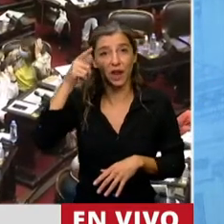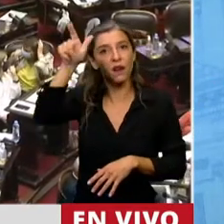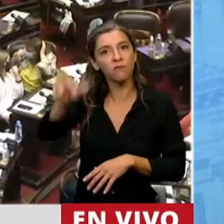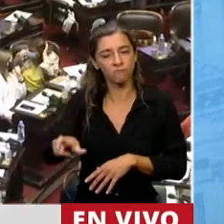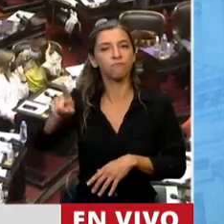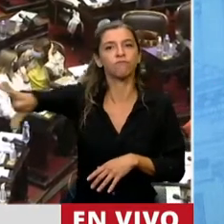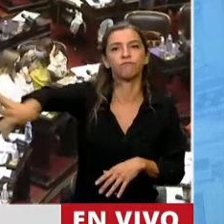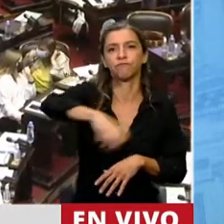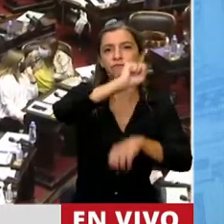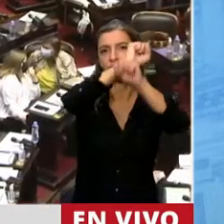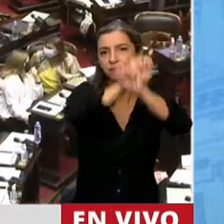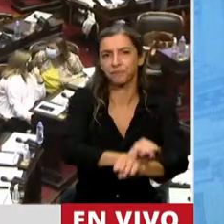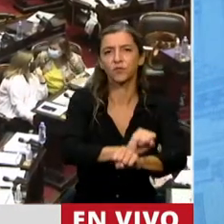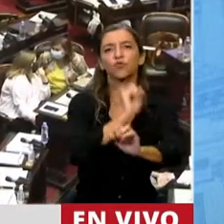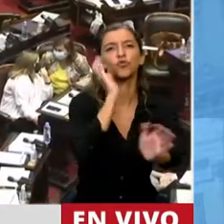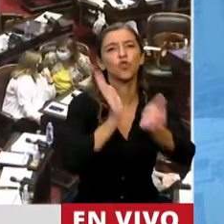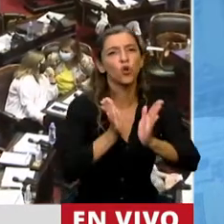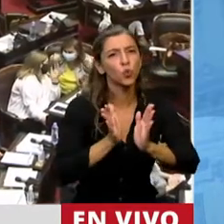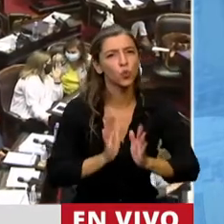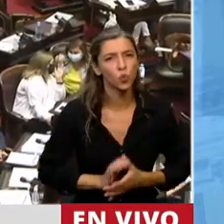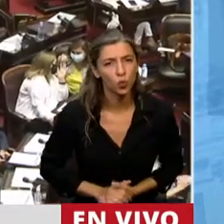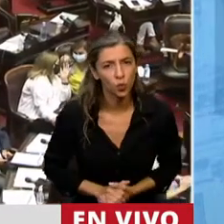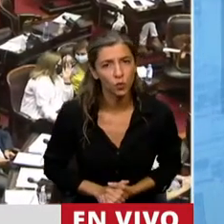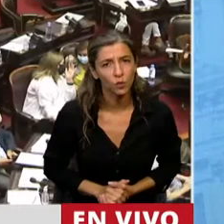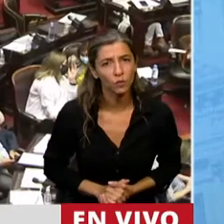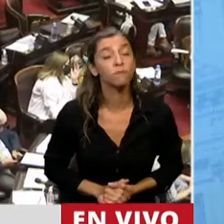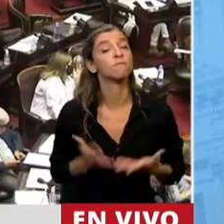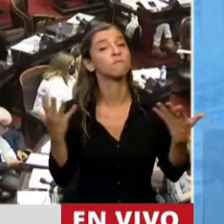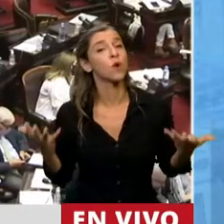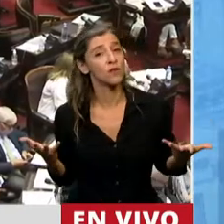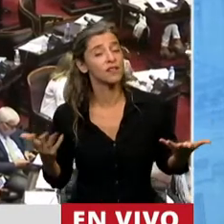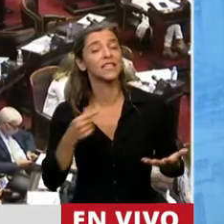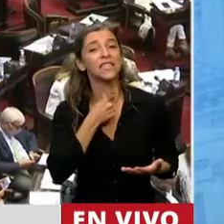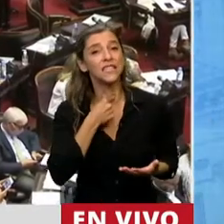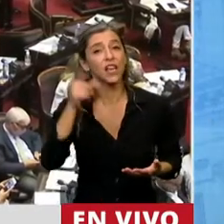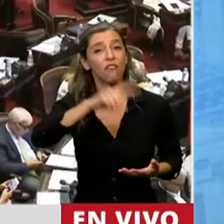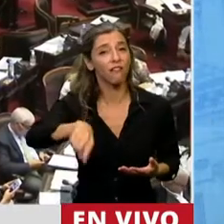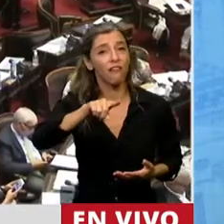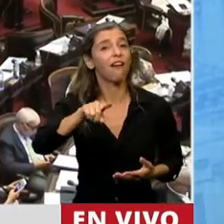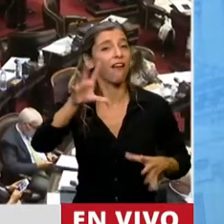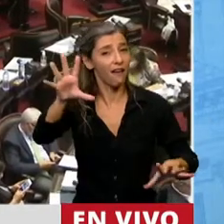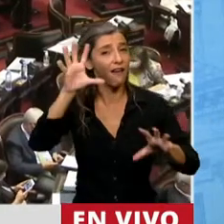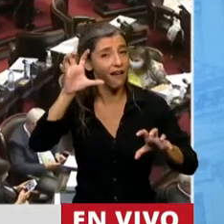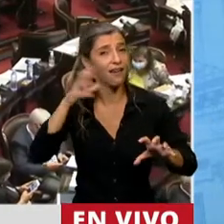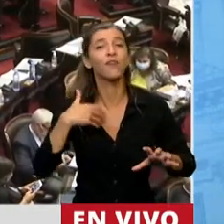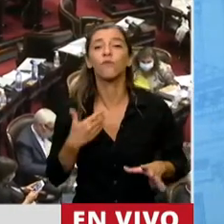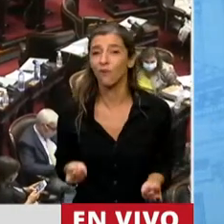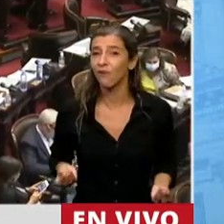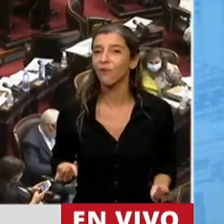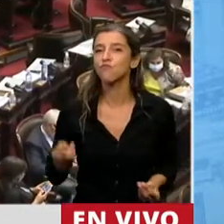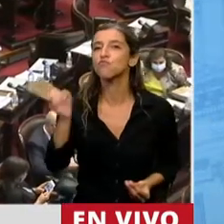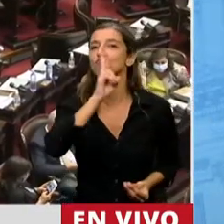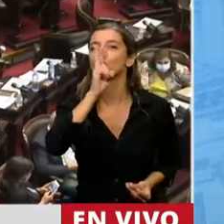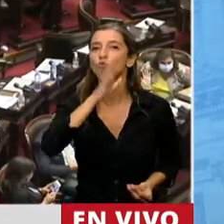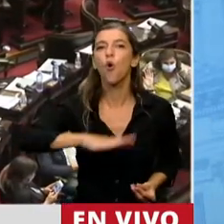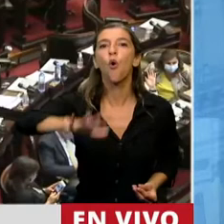llevado detenido y torturado. Y por supuesto quiero recordar especialmente a las mujeres de